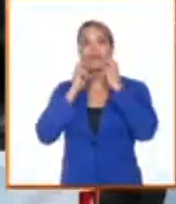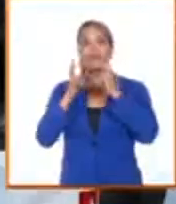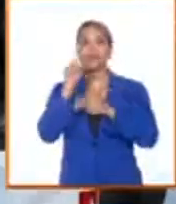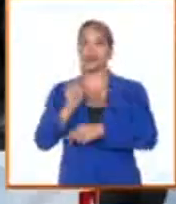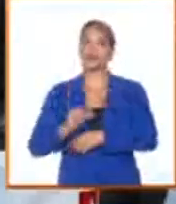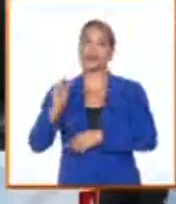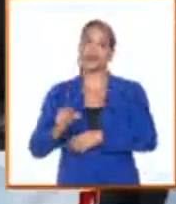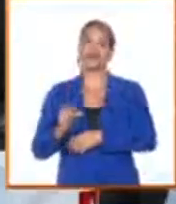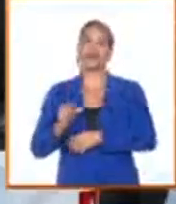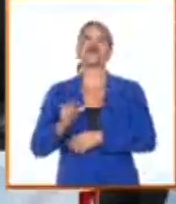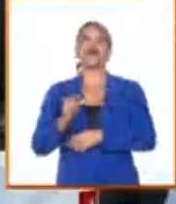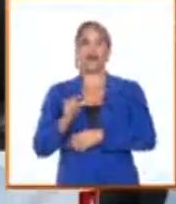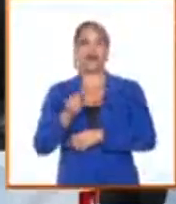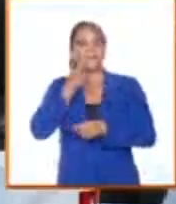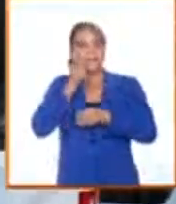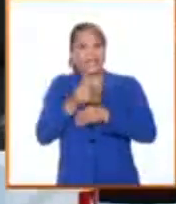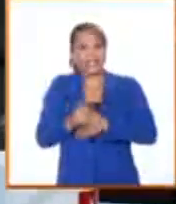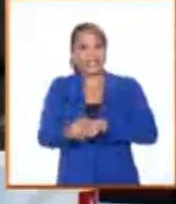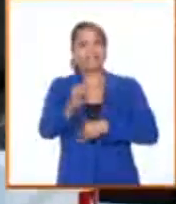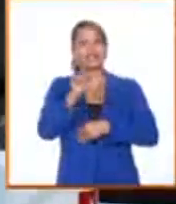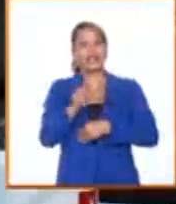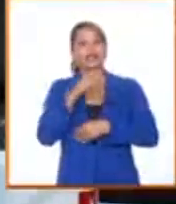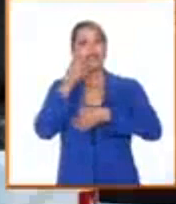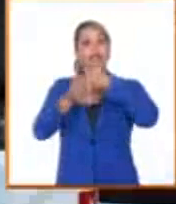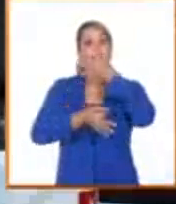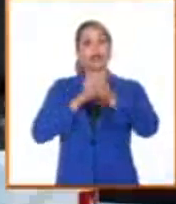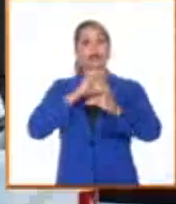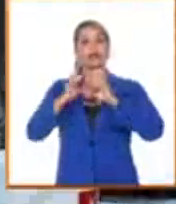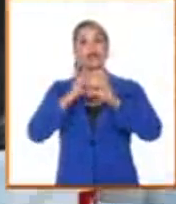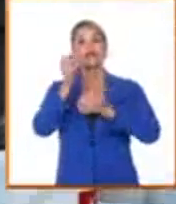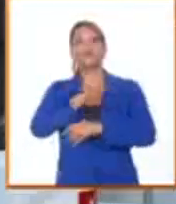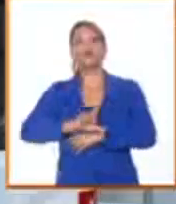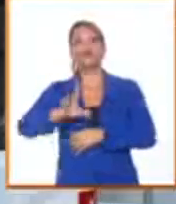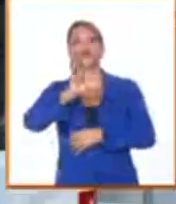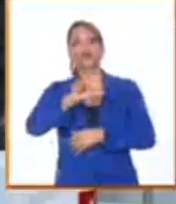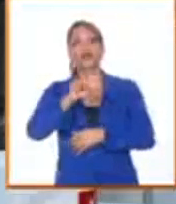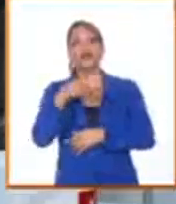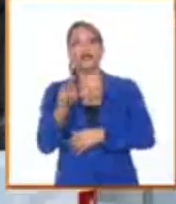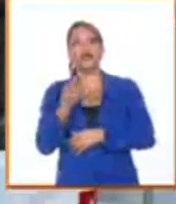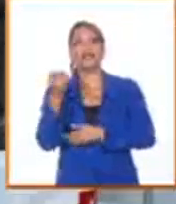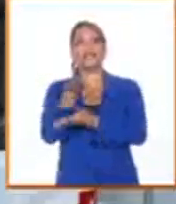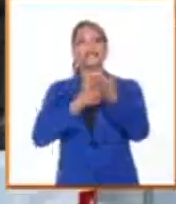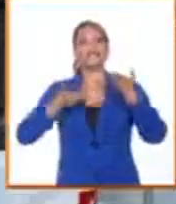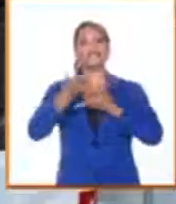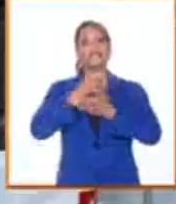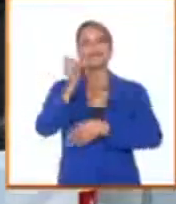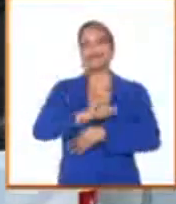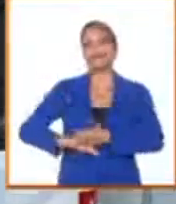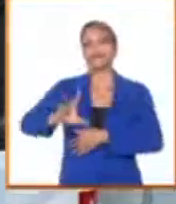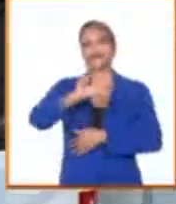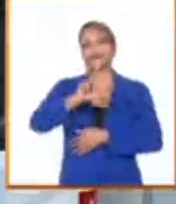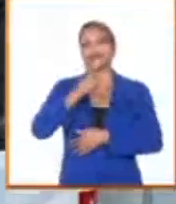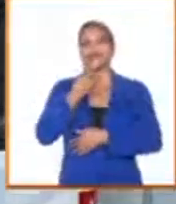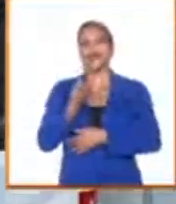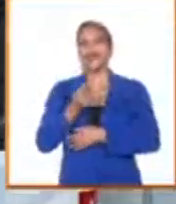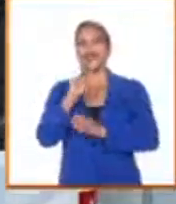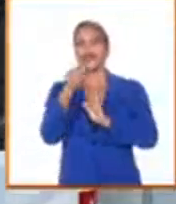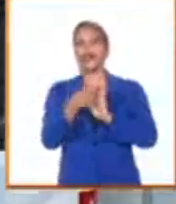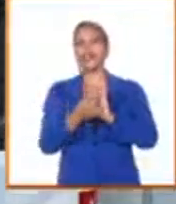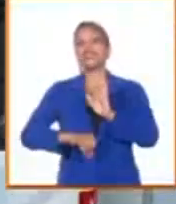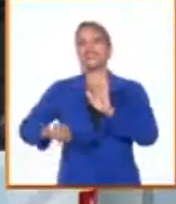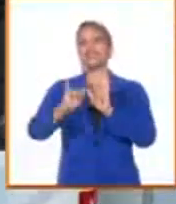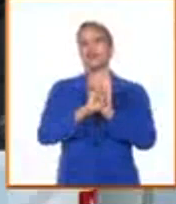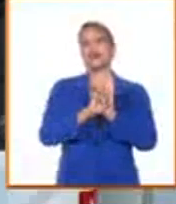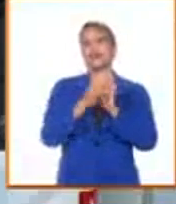Y entonces, a partir de allí, nosotros hablamos que la comunicación social contribuye a la interacción social, contribuye a la conformación de identidad individual